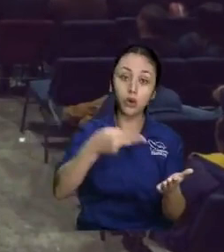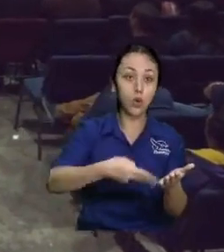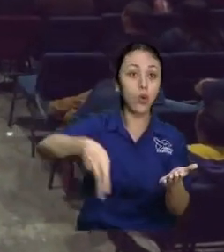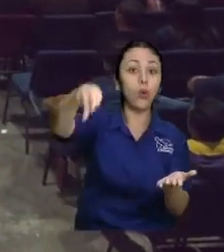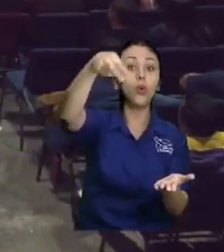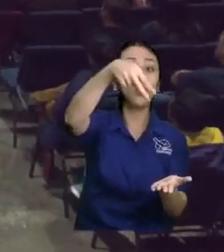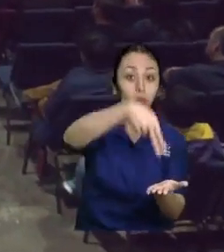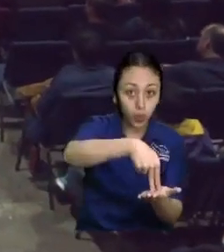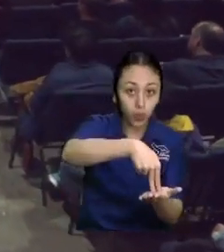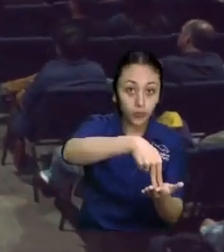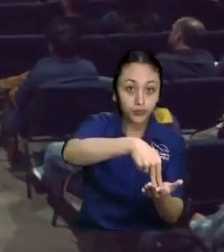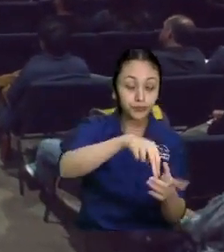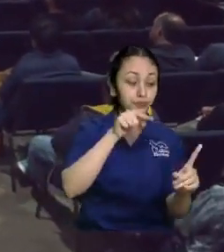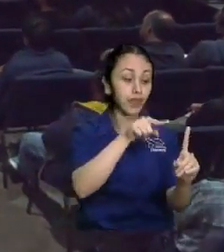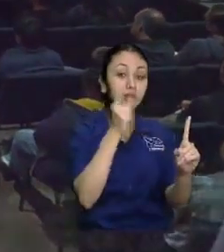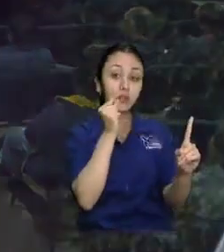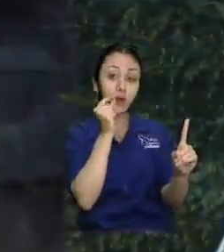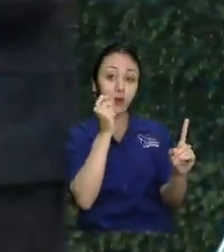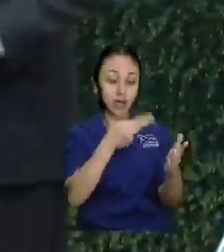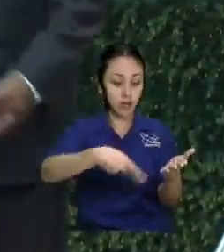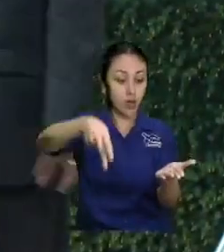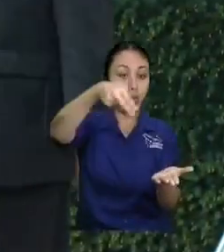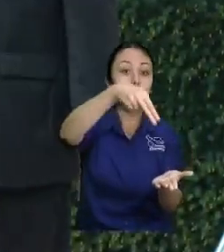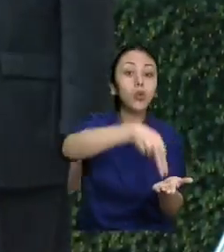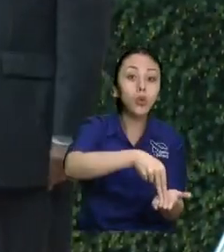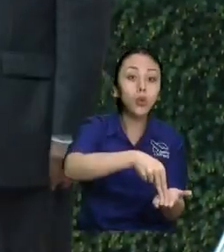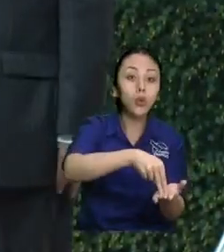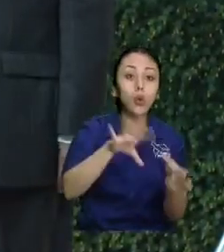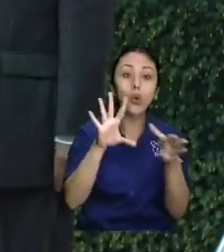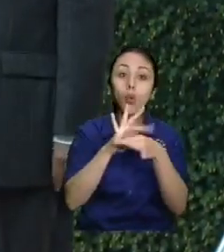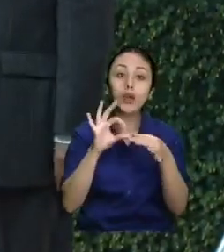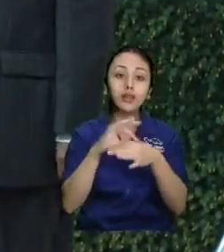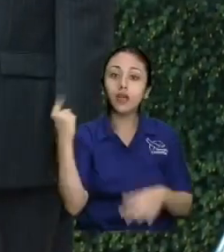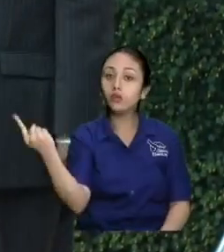entonces ya él cuando resucita cuenta todo el caso.